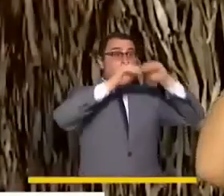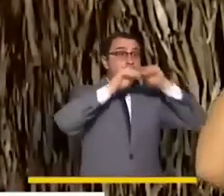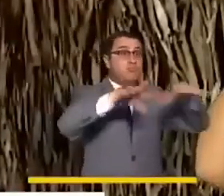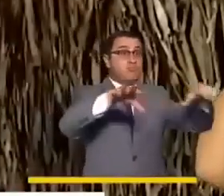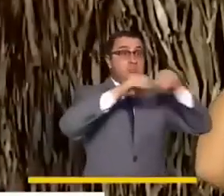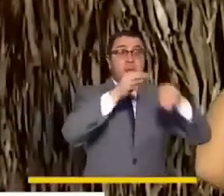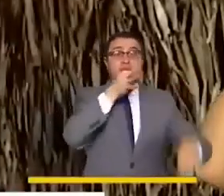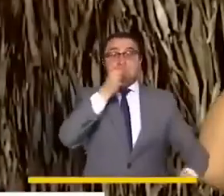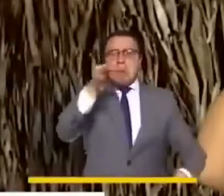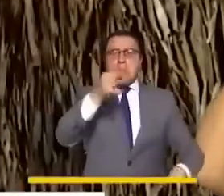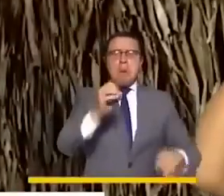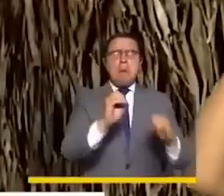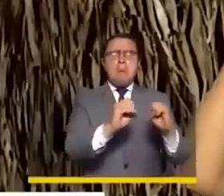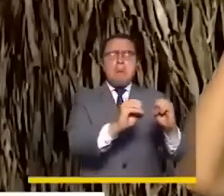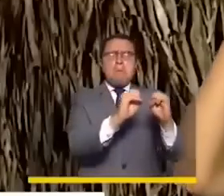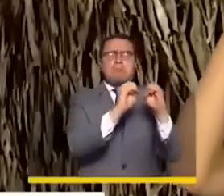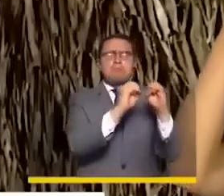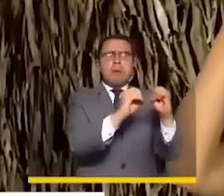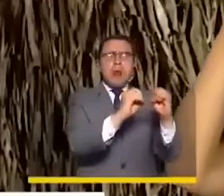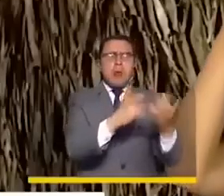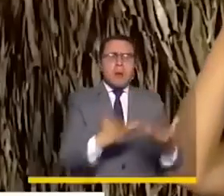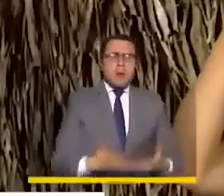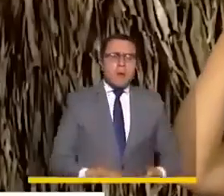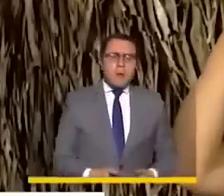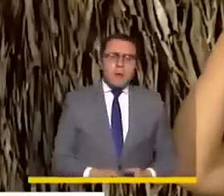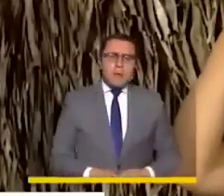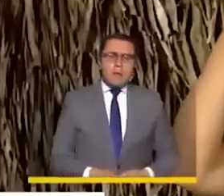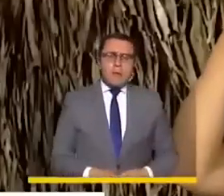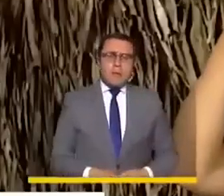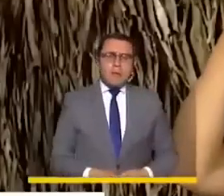hecho. El crimen.